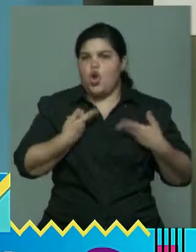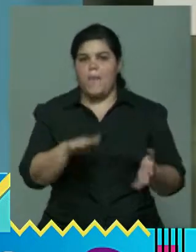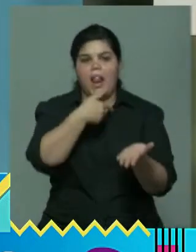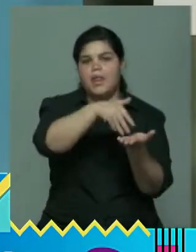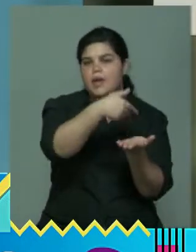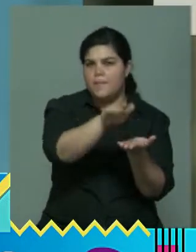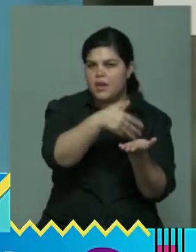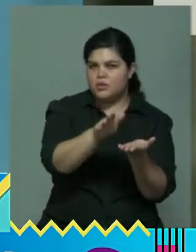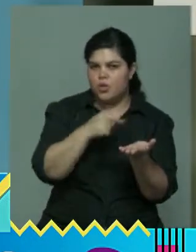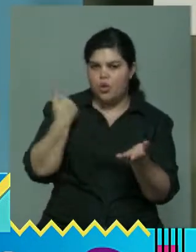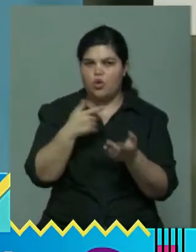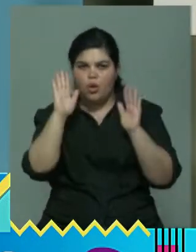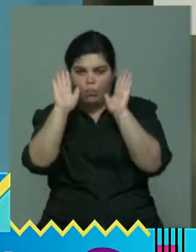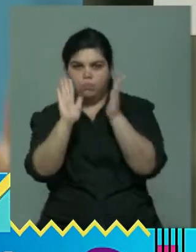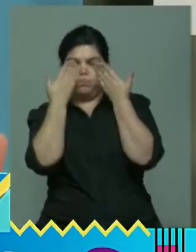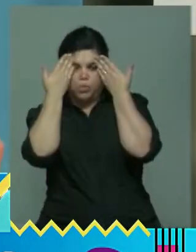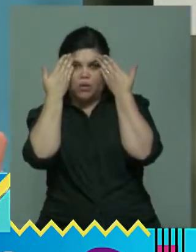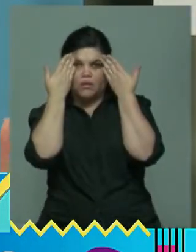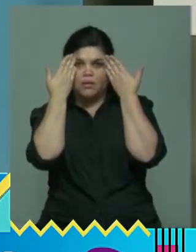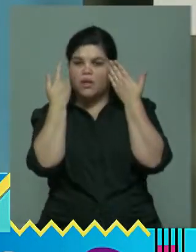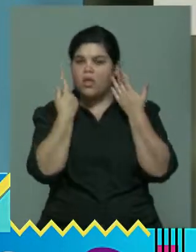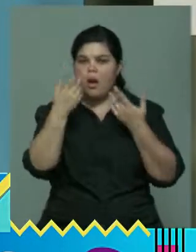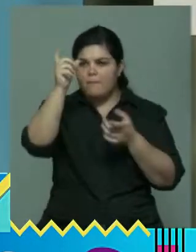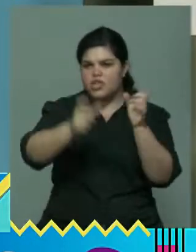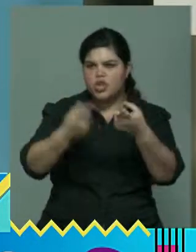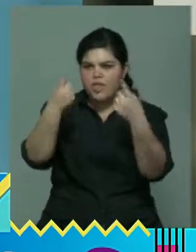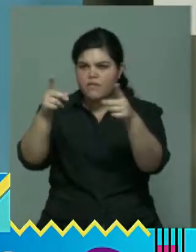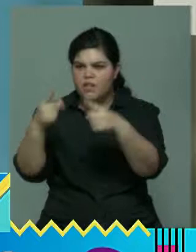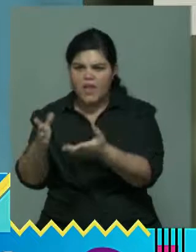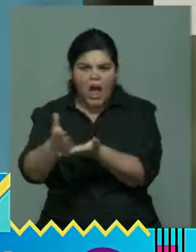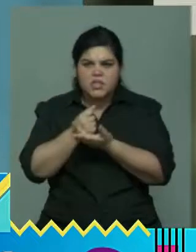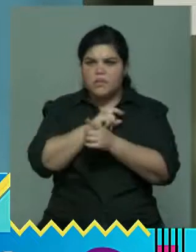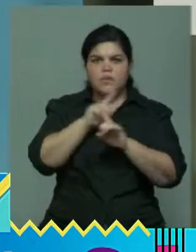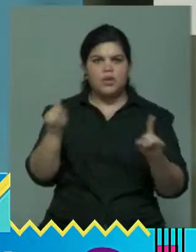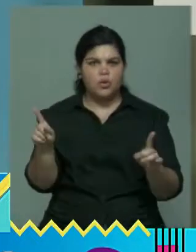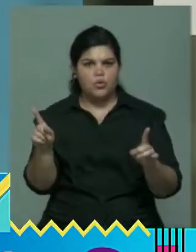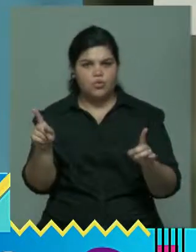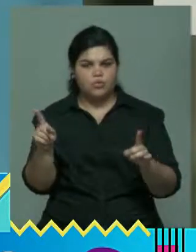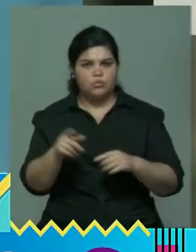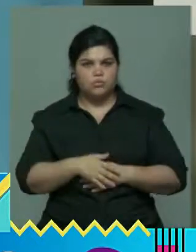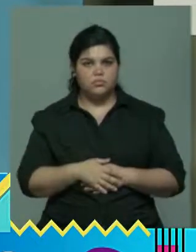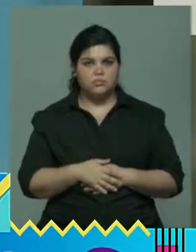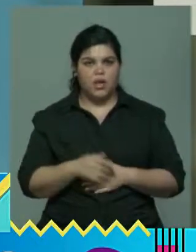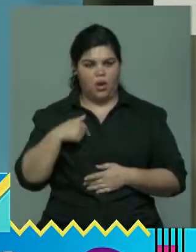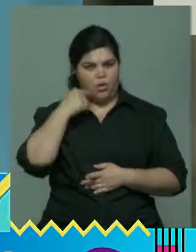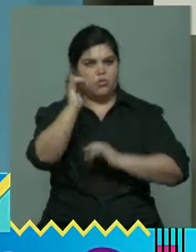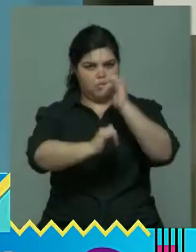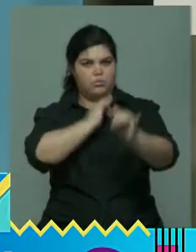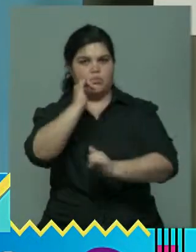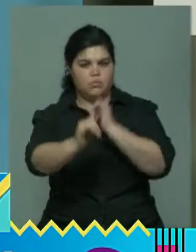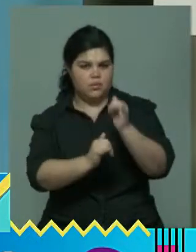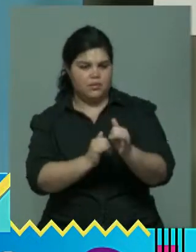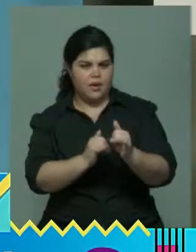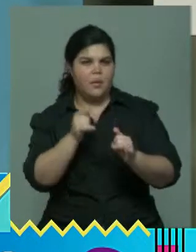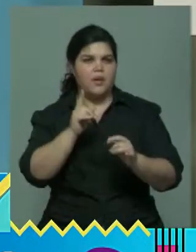cerrados a cosas nuevas, a que el otro sea distinto, le hago el planteo de si se animan a plantear cuál es